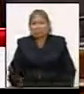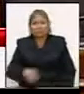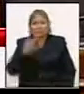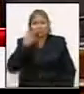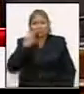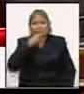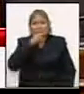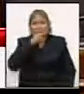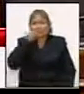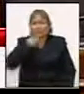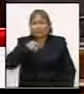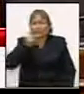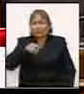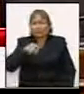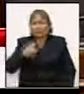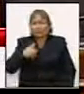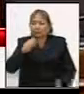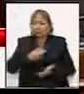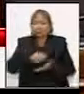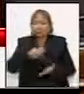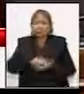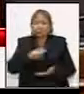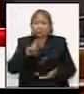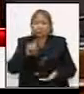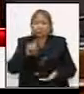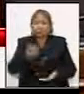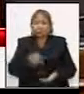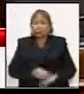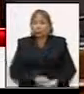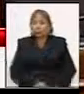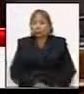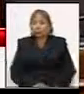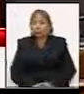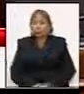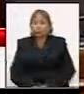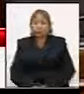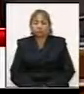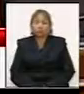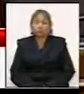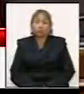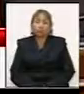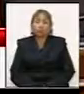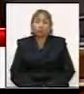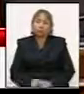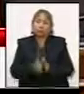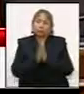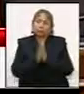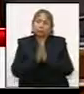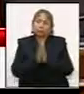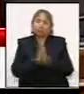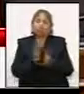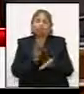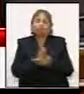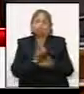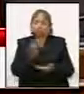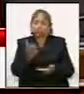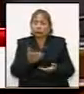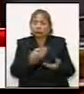mujeres necesitan hasta tener un sueldo, señores. Por favor, exhortamos al